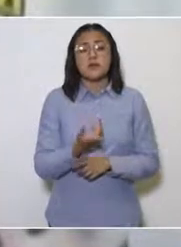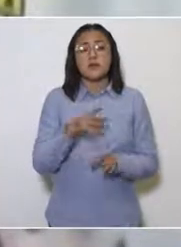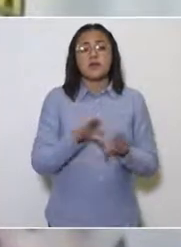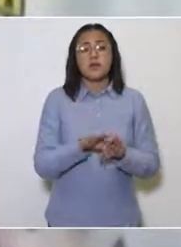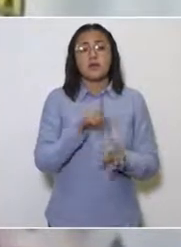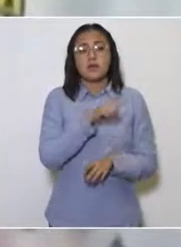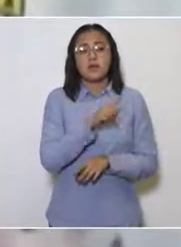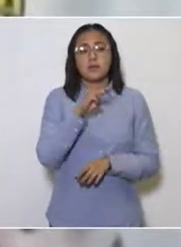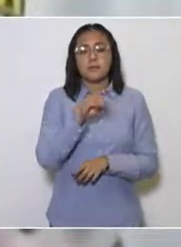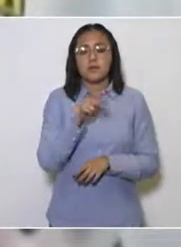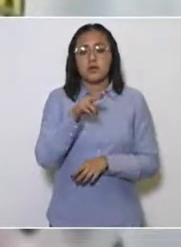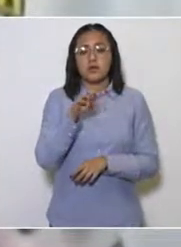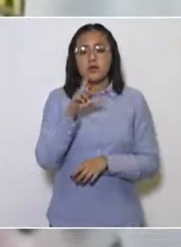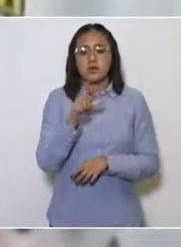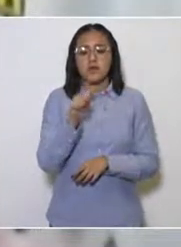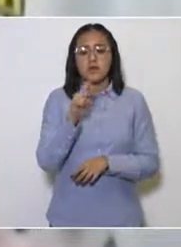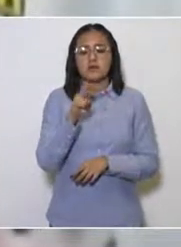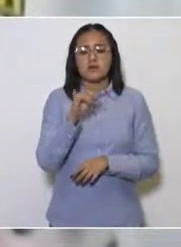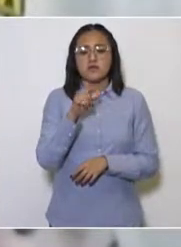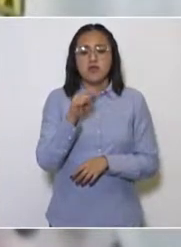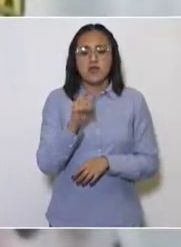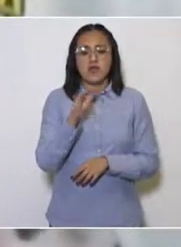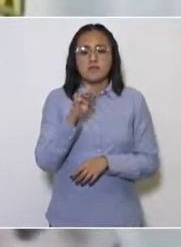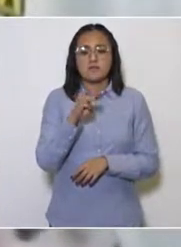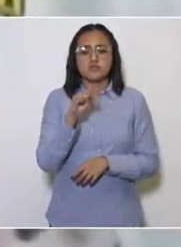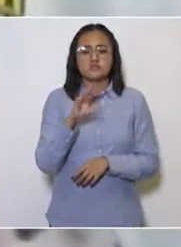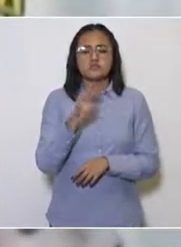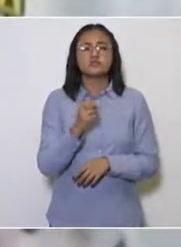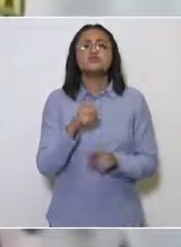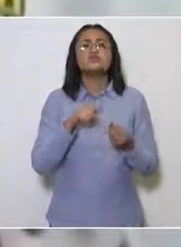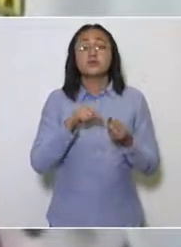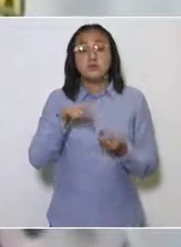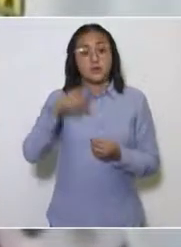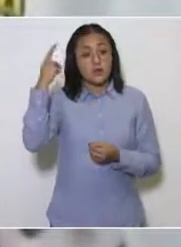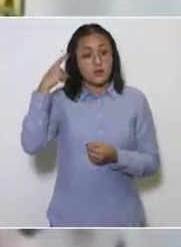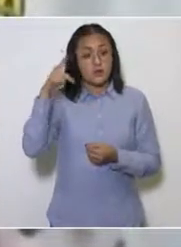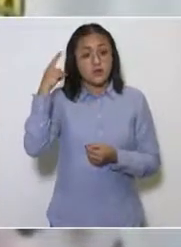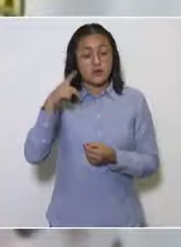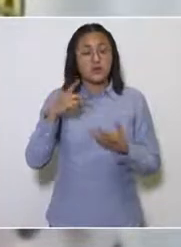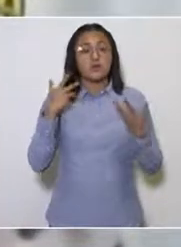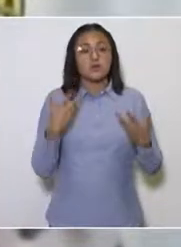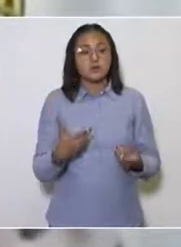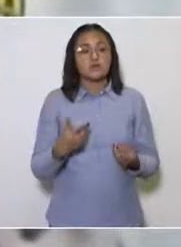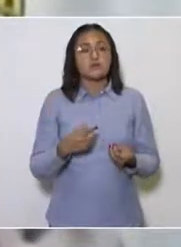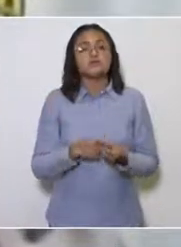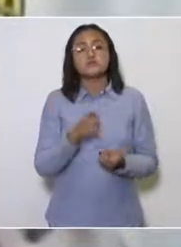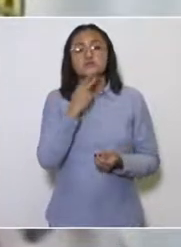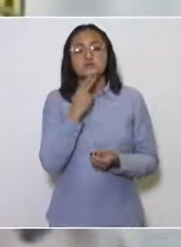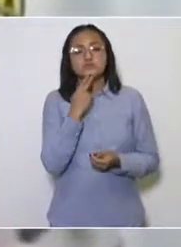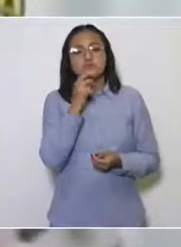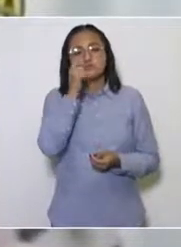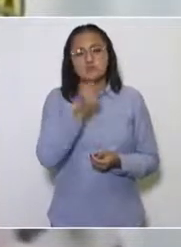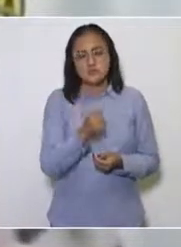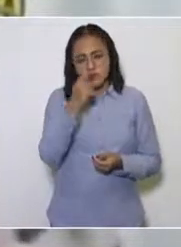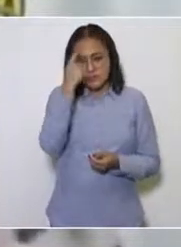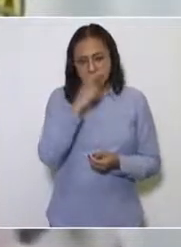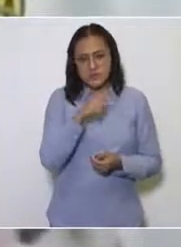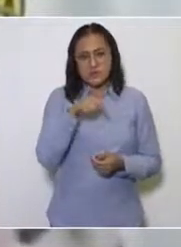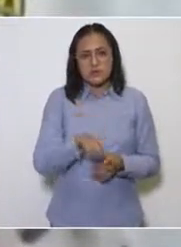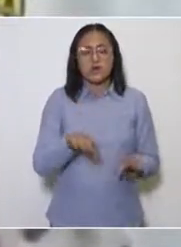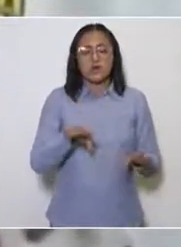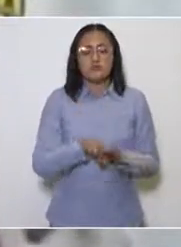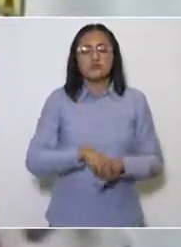la presa Manuel Ávila Camacho, que se ubica en el municipio de Puebla, cuyo uso es para riego